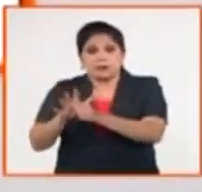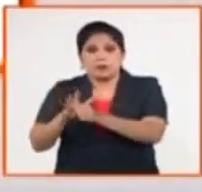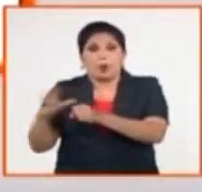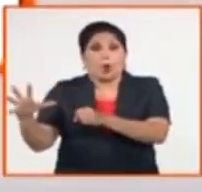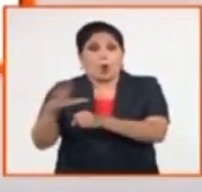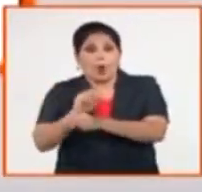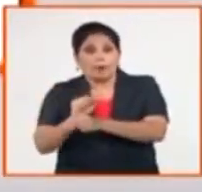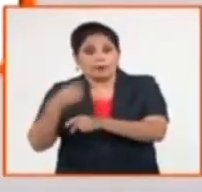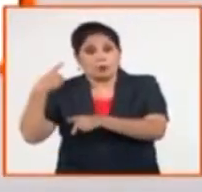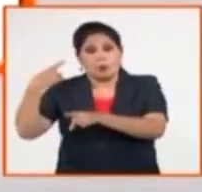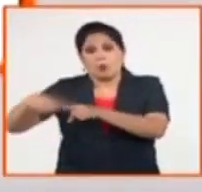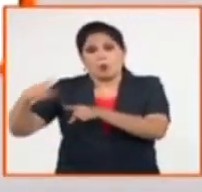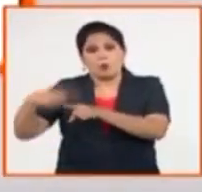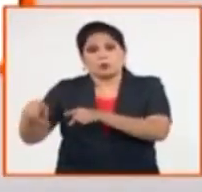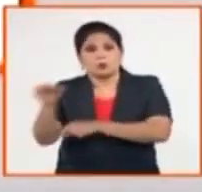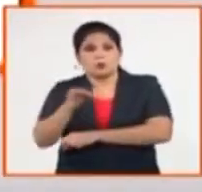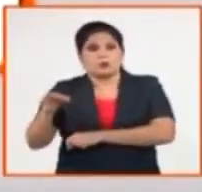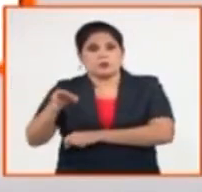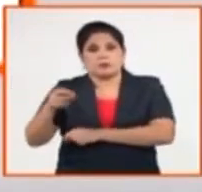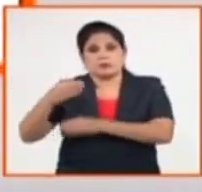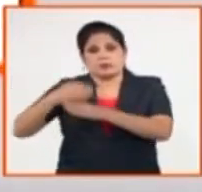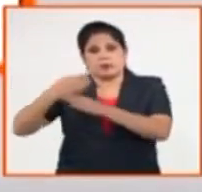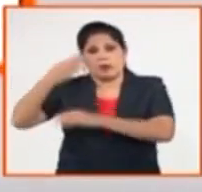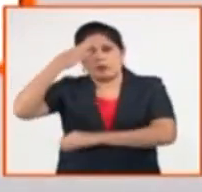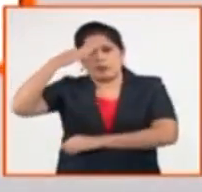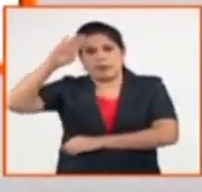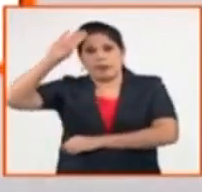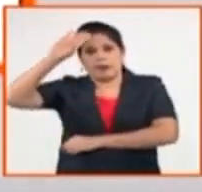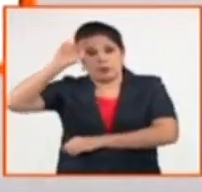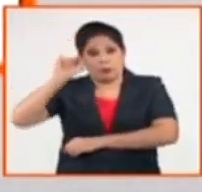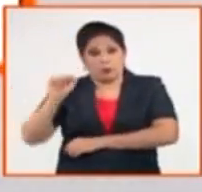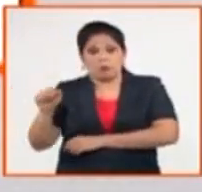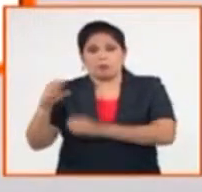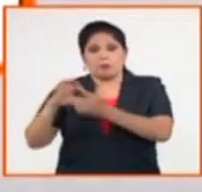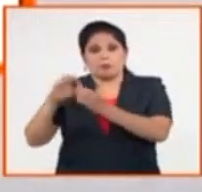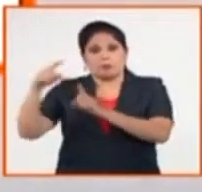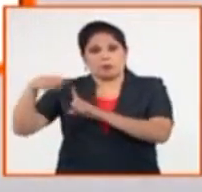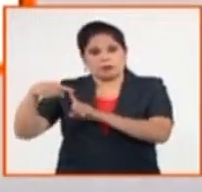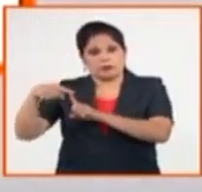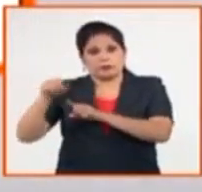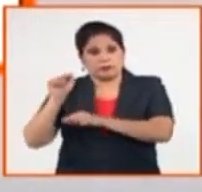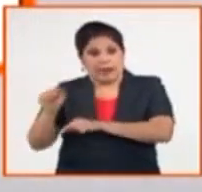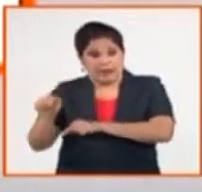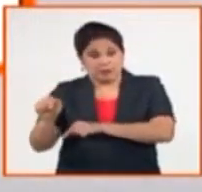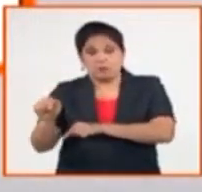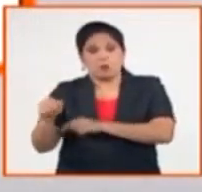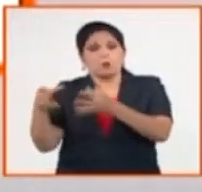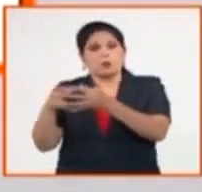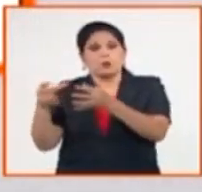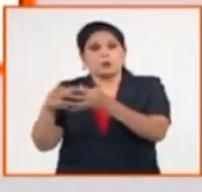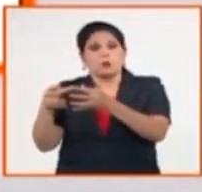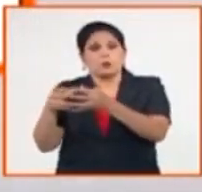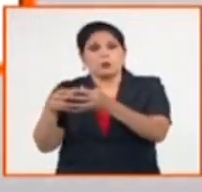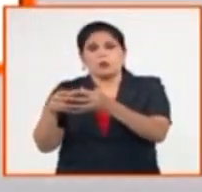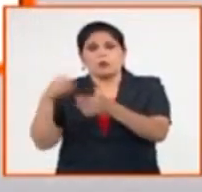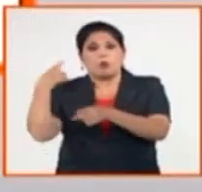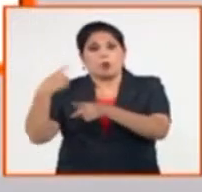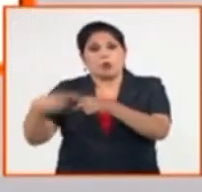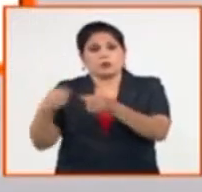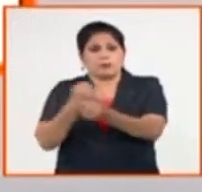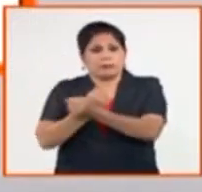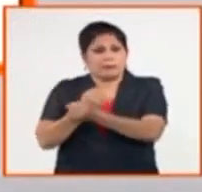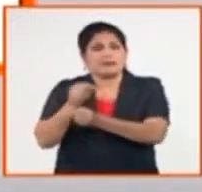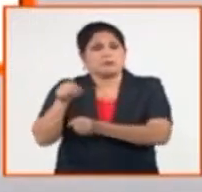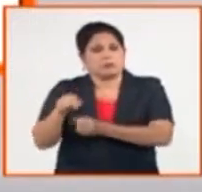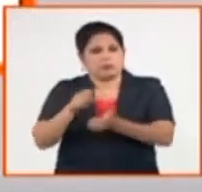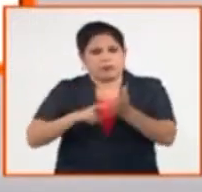además de los municipios de Santiago de Cuba y Guantánamo y los grupos de riesgo en el resto de las provincias. O sea